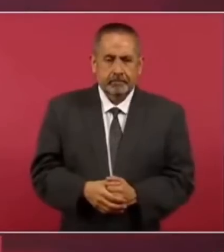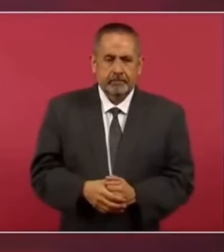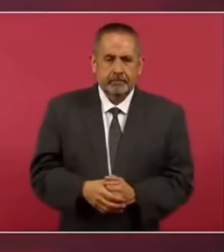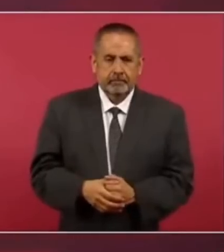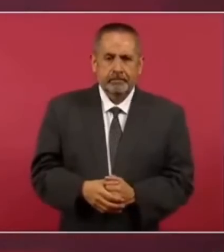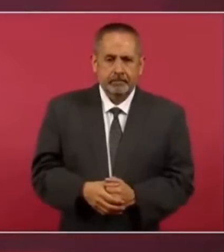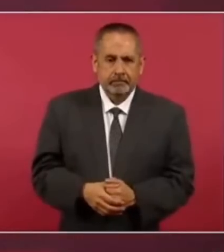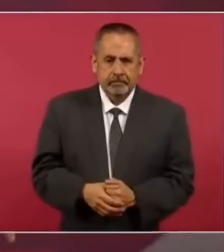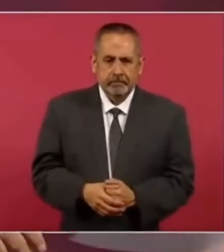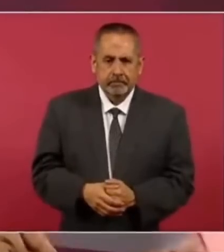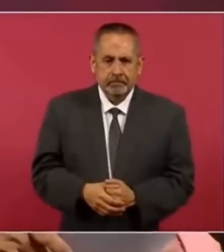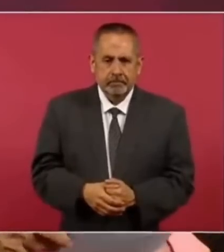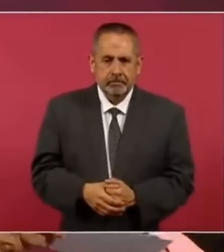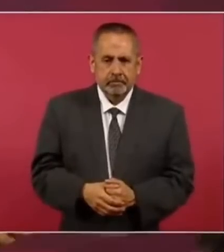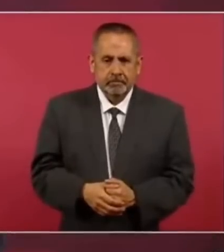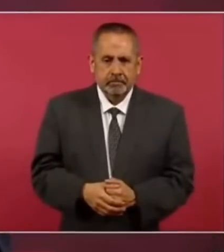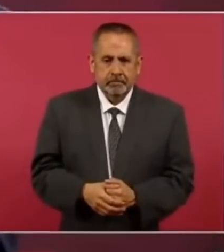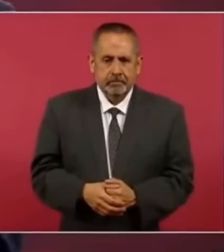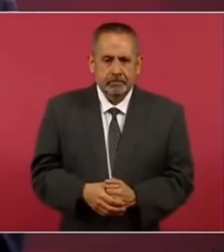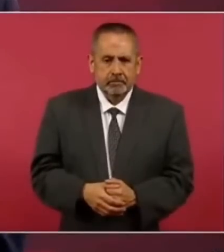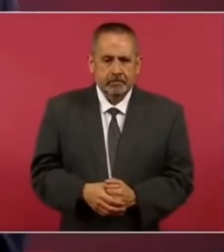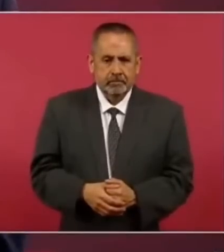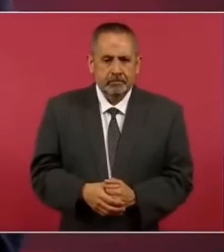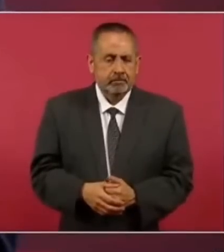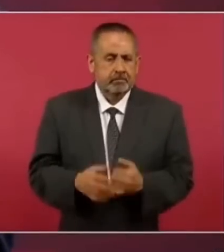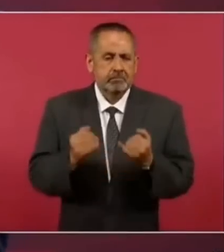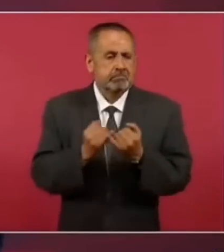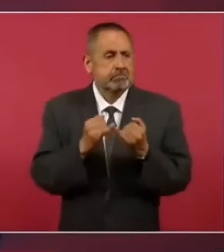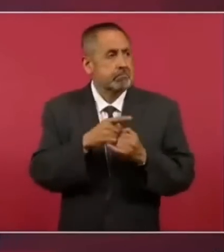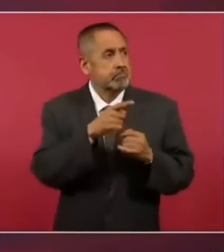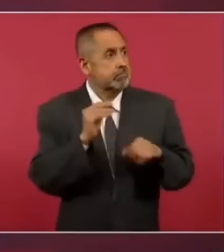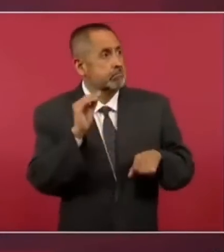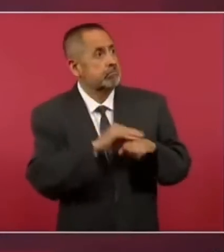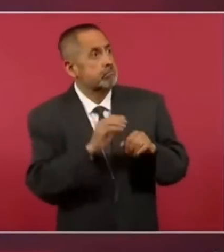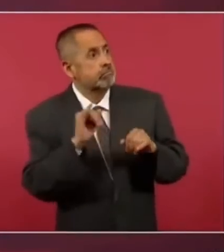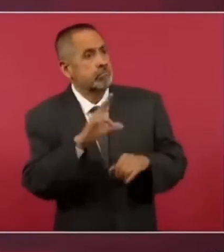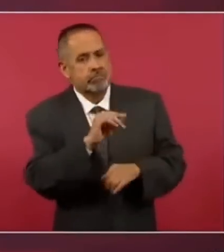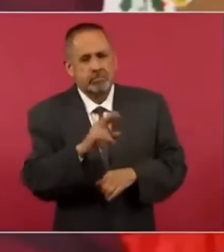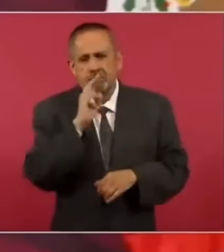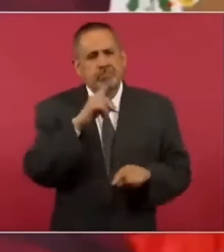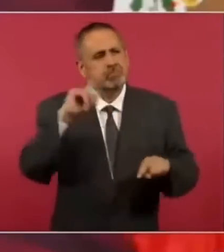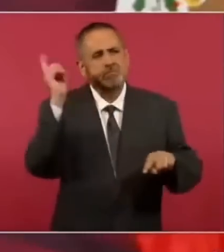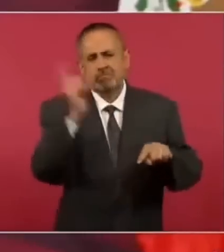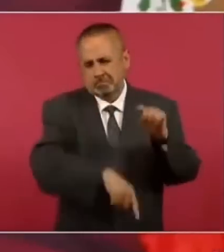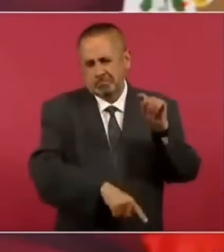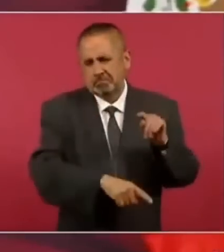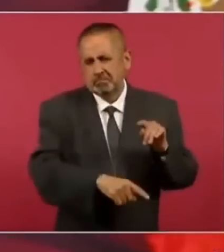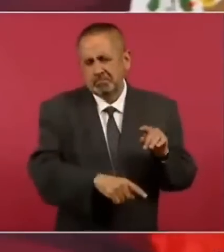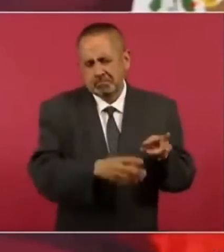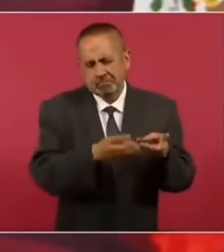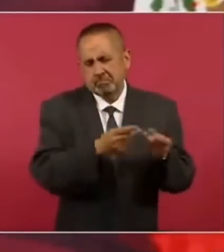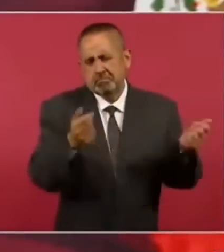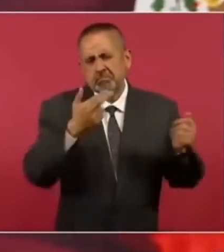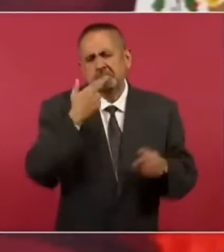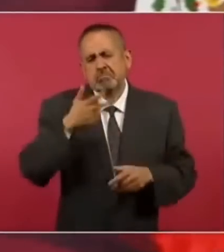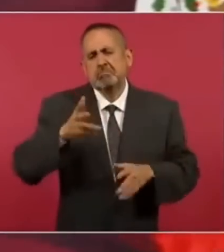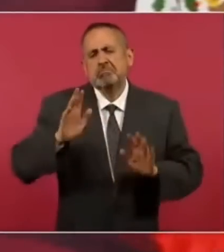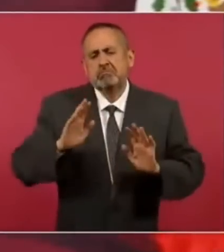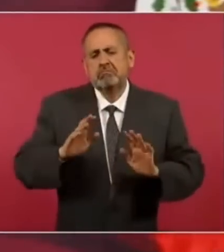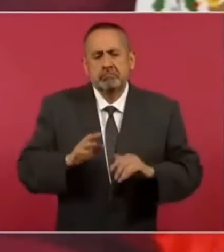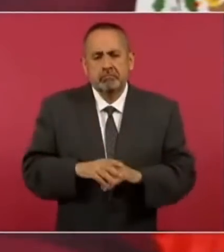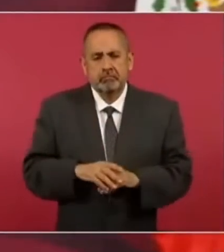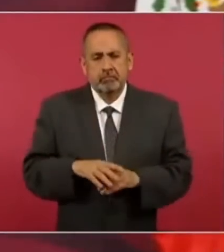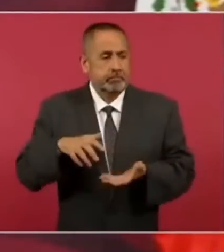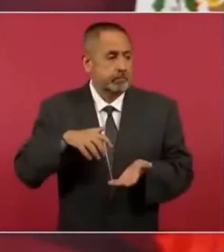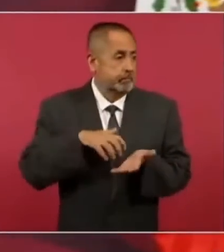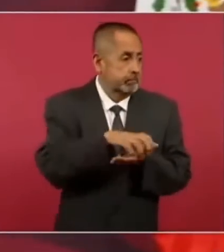da igual que exista o no exista. Sería mejor que no existiera, porque nos